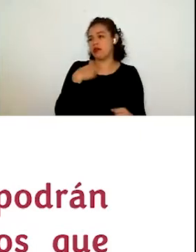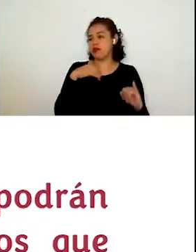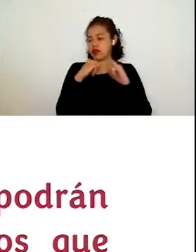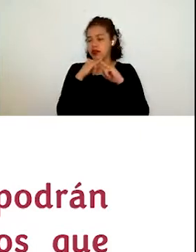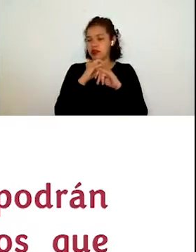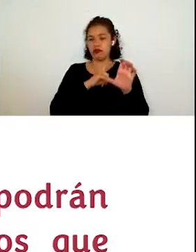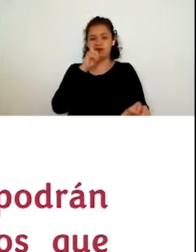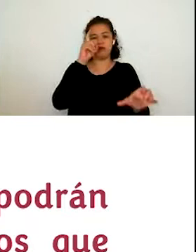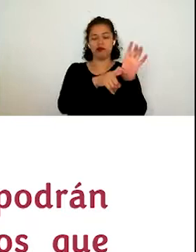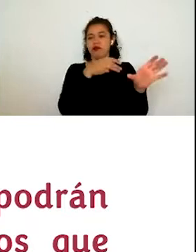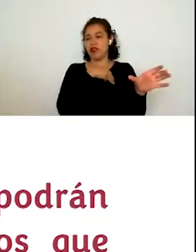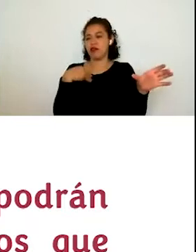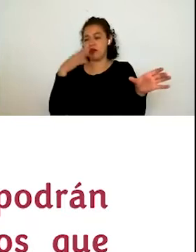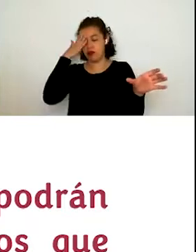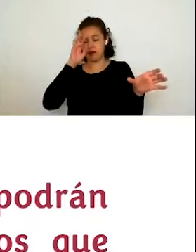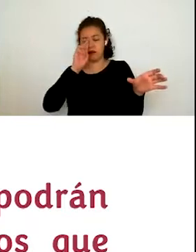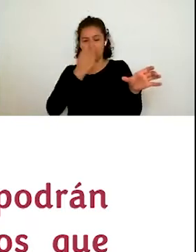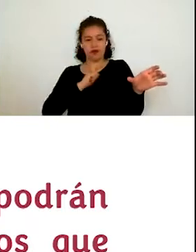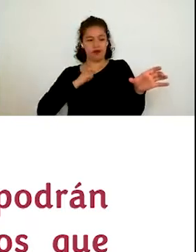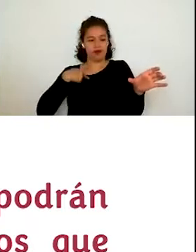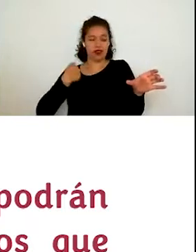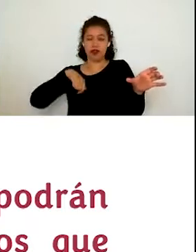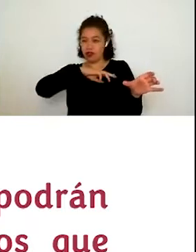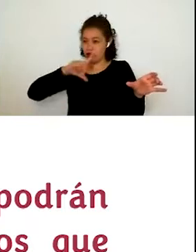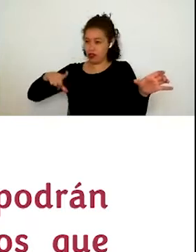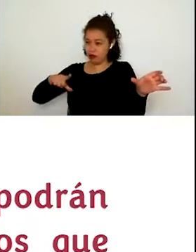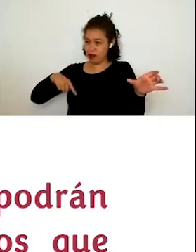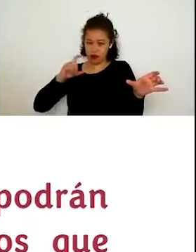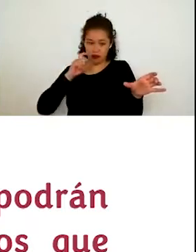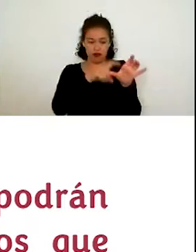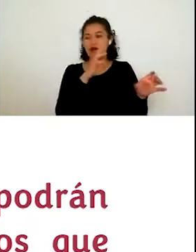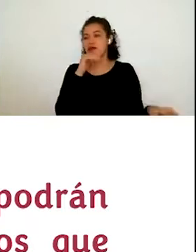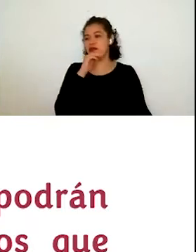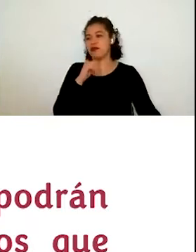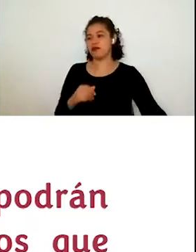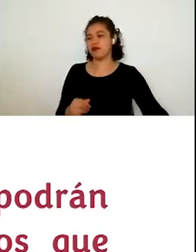ser parte de ningún miembro, ni de ningún patronato,